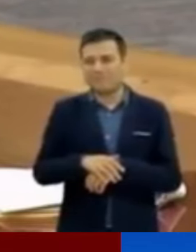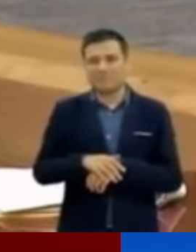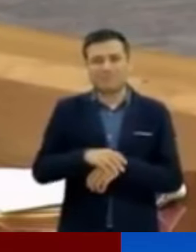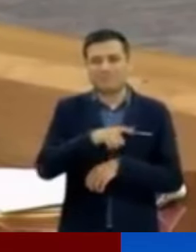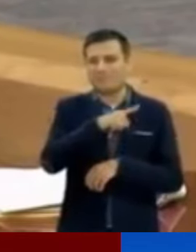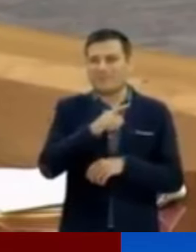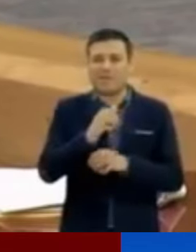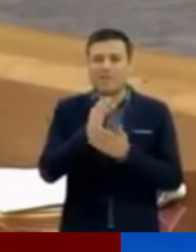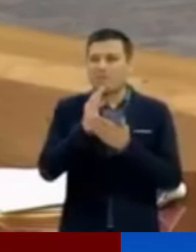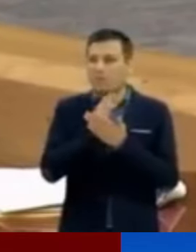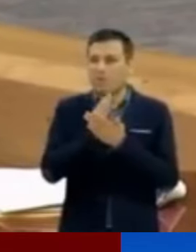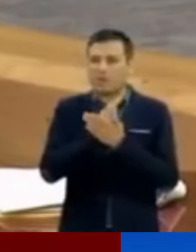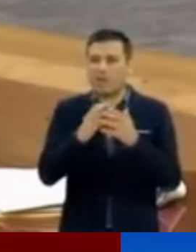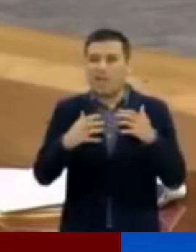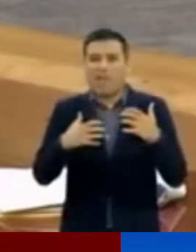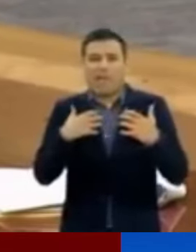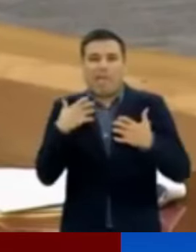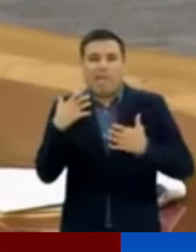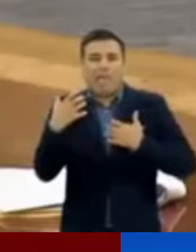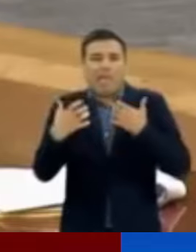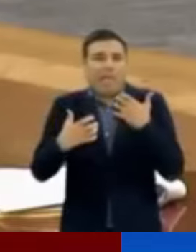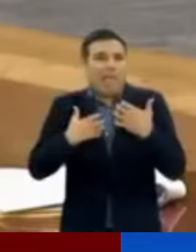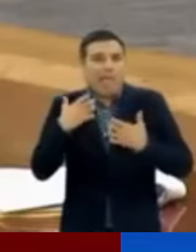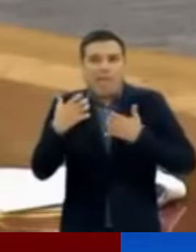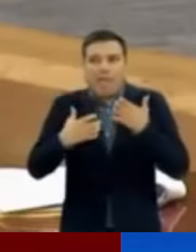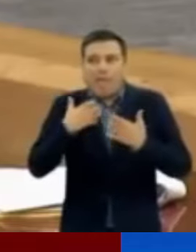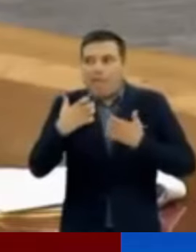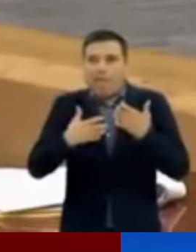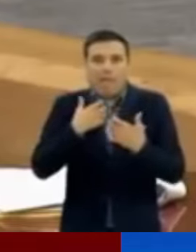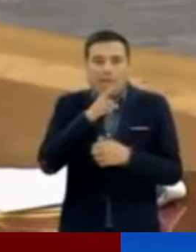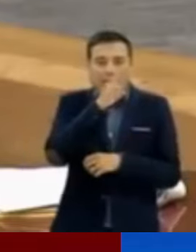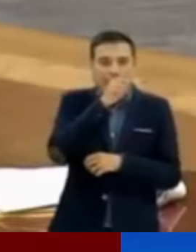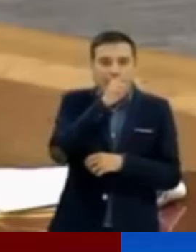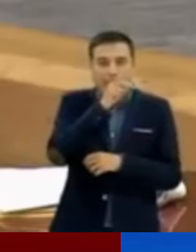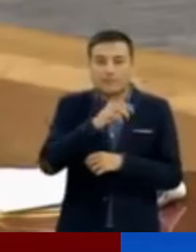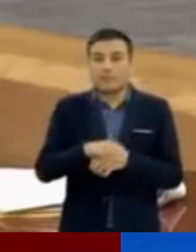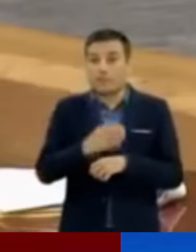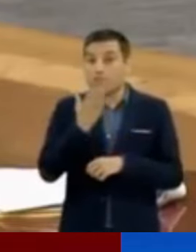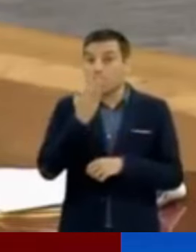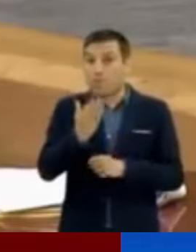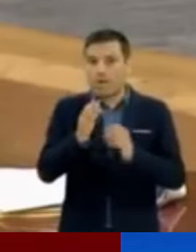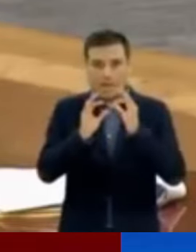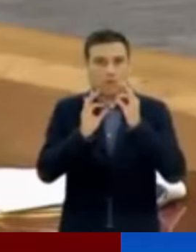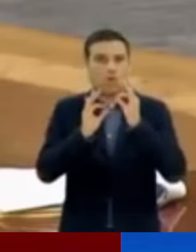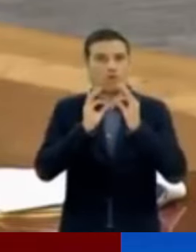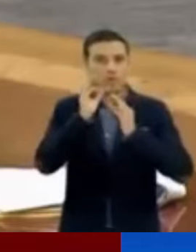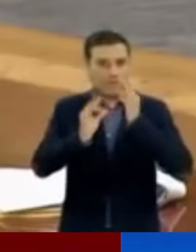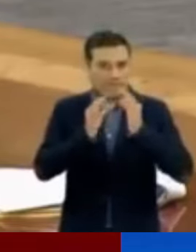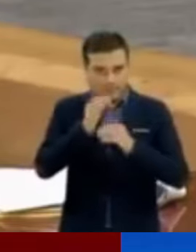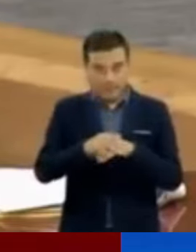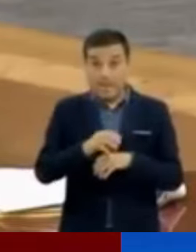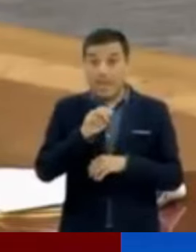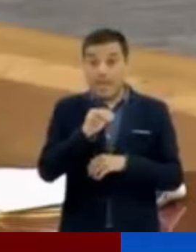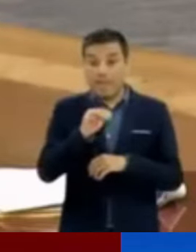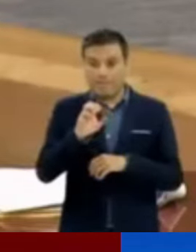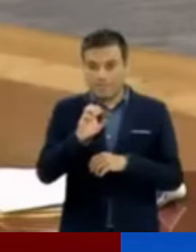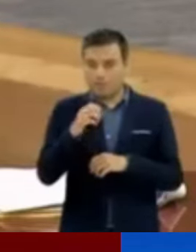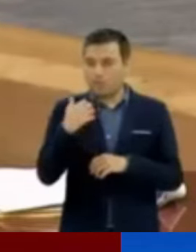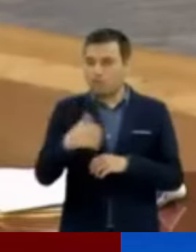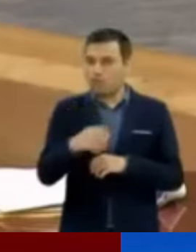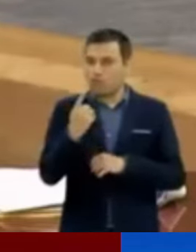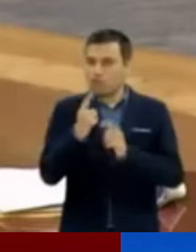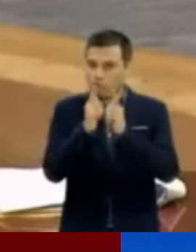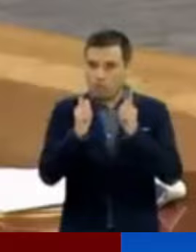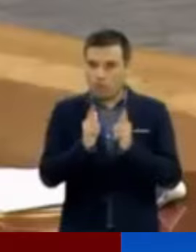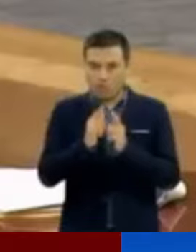están desesperados. Lamentablemente para ellos, una buena noticia para el país es que el Movimiento Ciudadano es la única